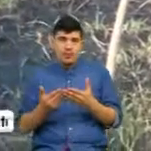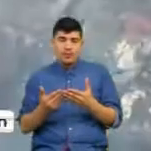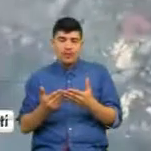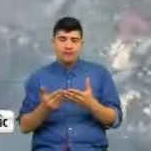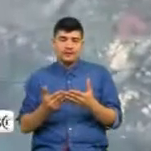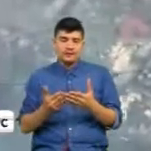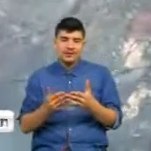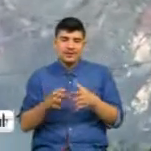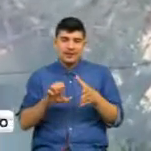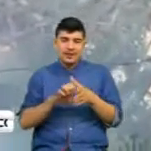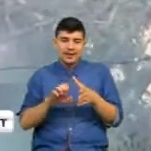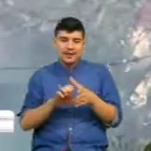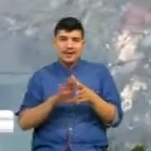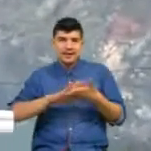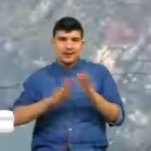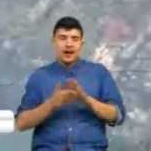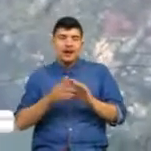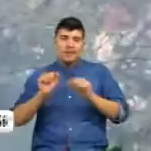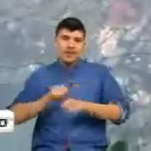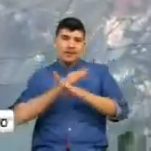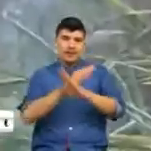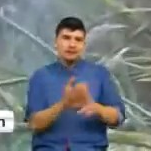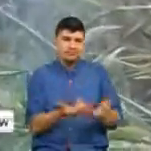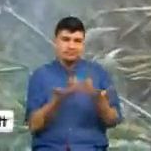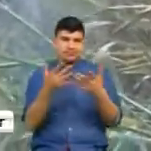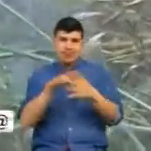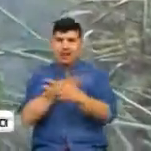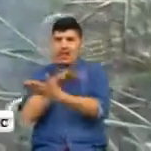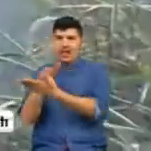comunidad, se logró evitar que las llamas se extendieran y llegaran a unas viviendas cercanas.